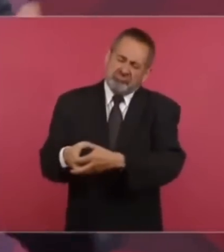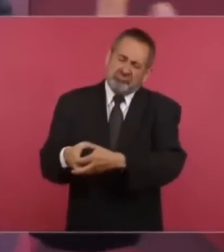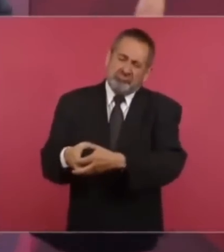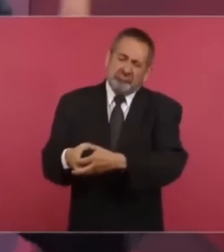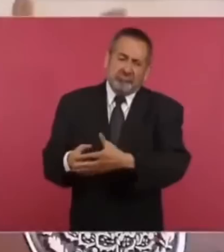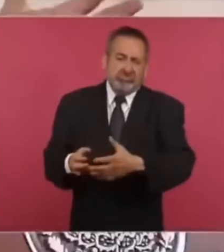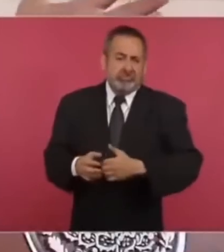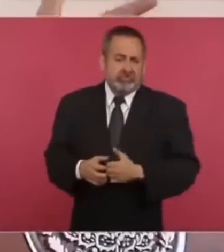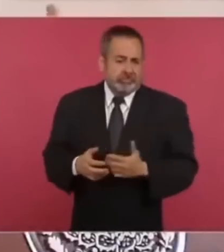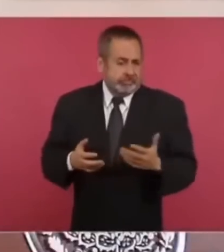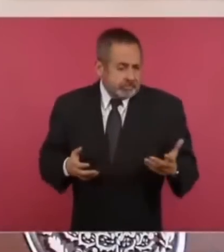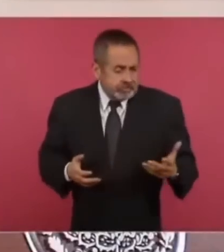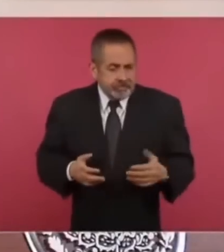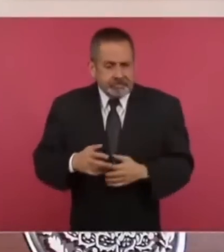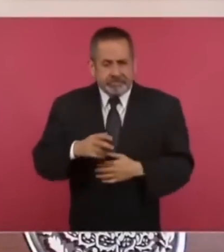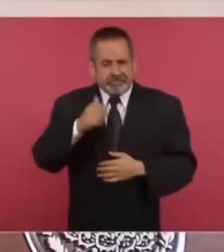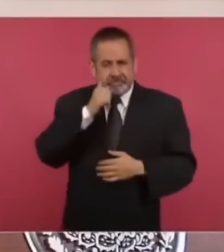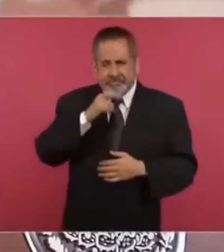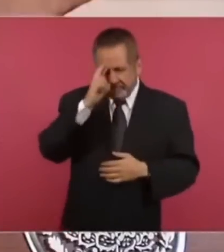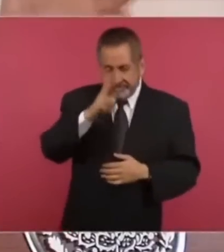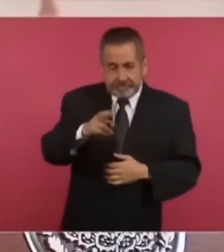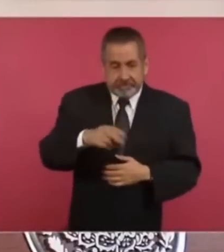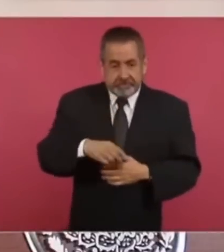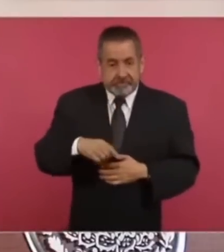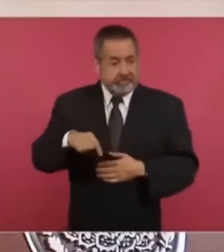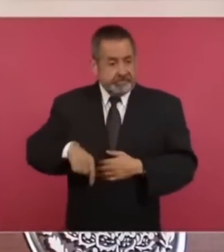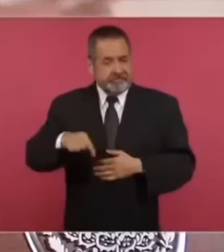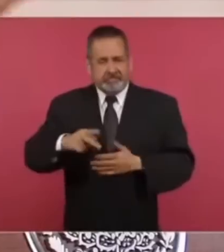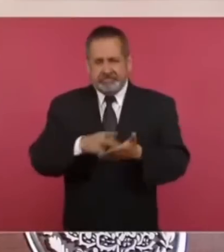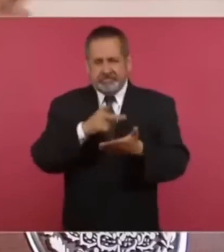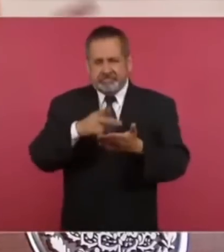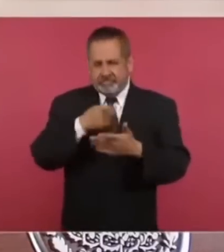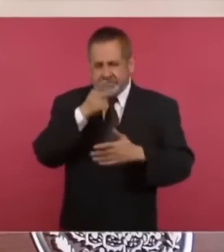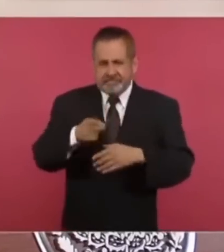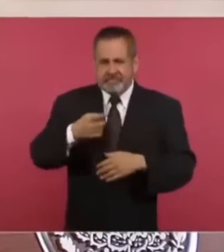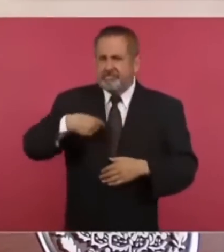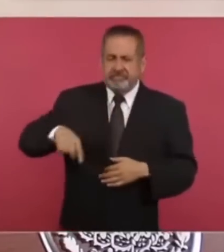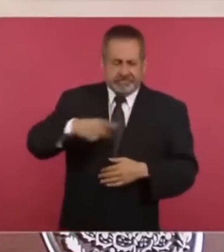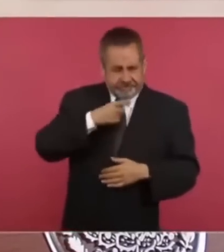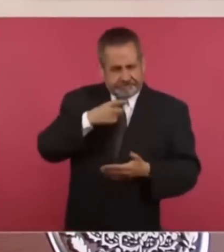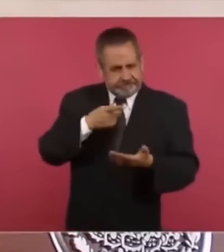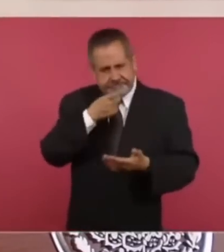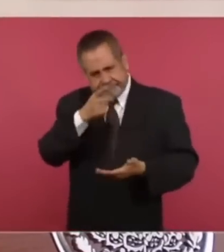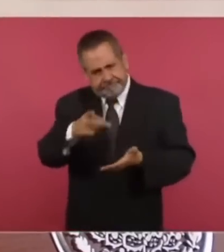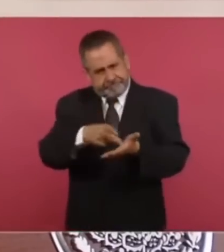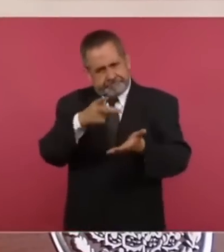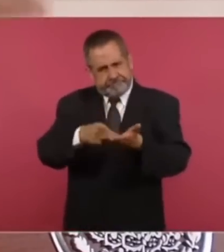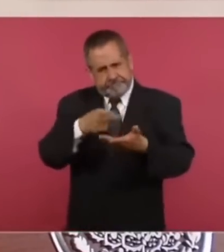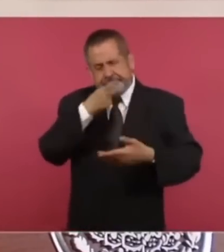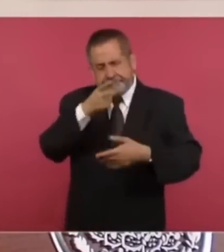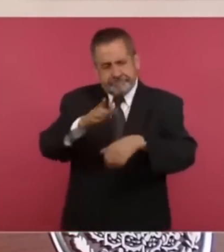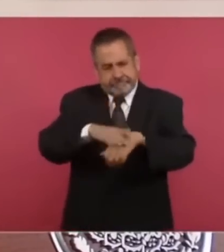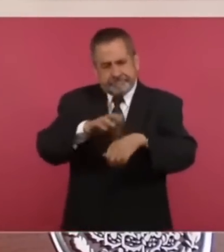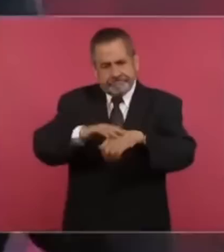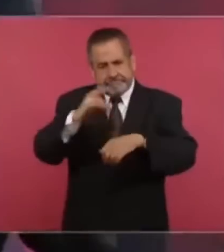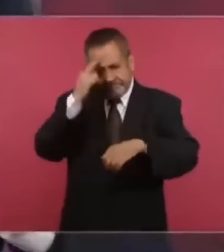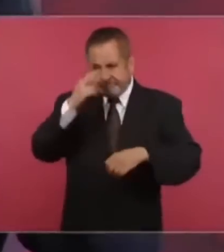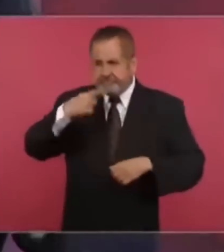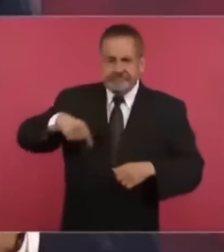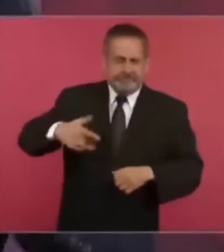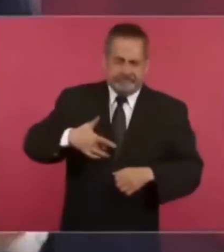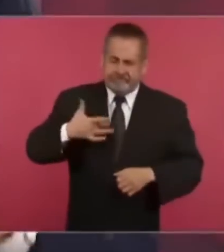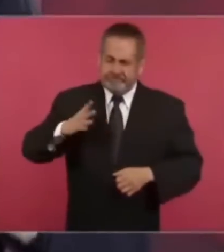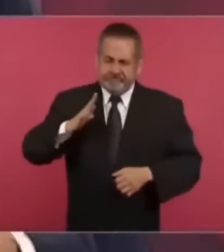Con todo respeto, siempre lo hemos dicho aquí, y hay que seguirlo recordando para